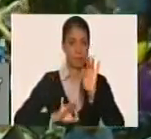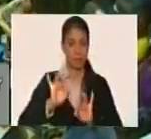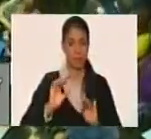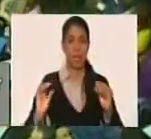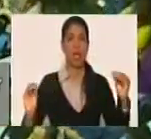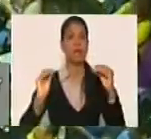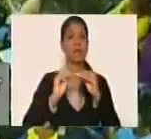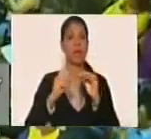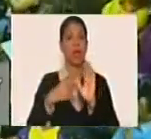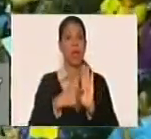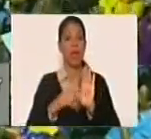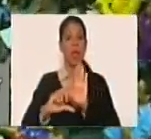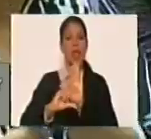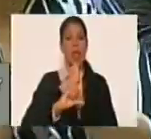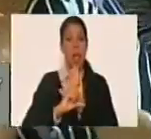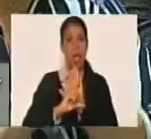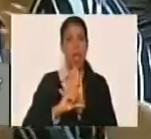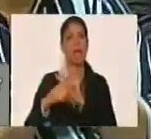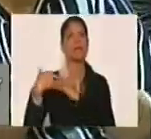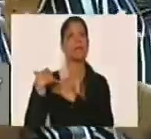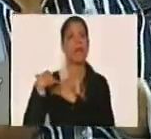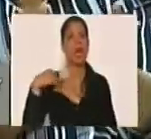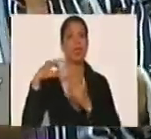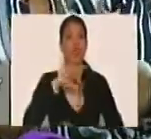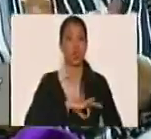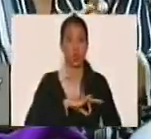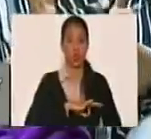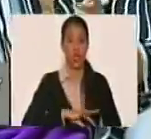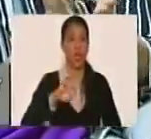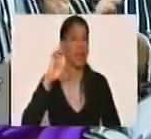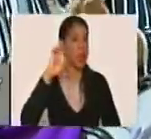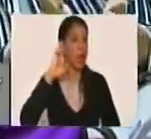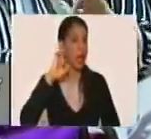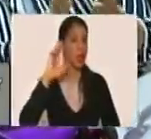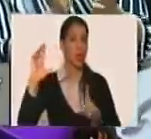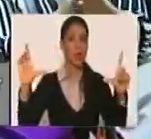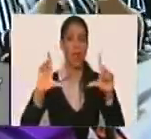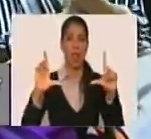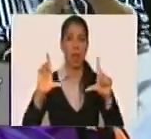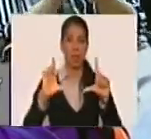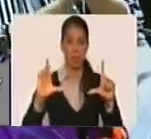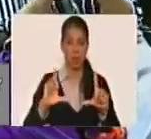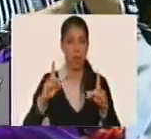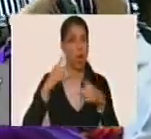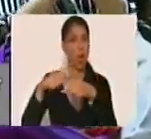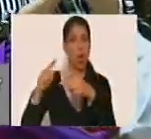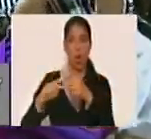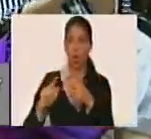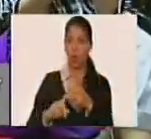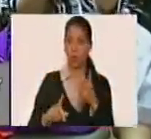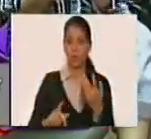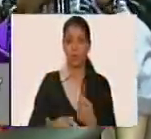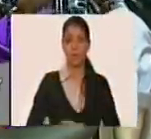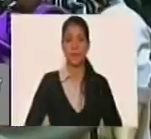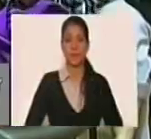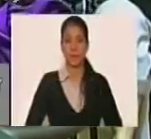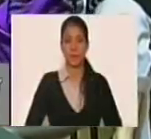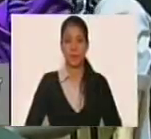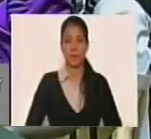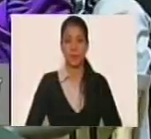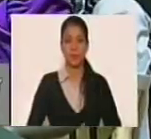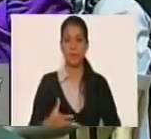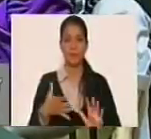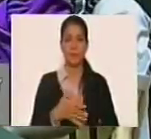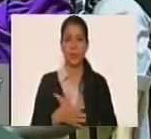en la Ley de Responsabilidad Social en radio, televisión y medios electrónicos. En el